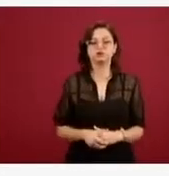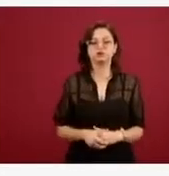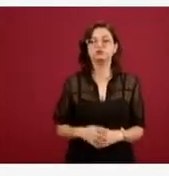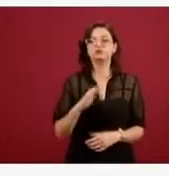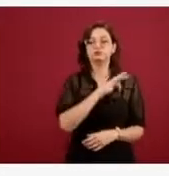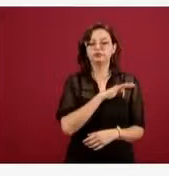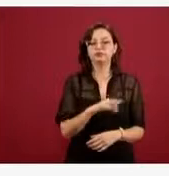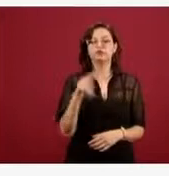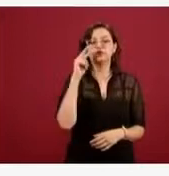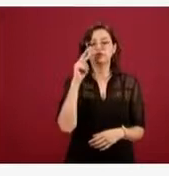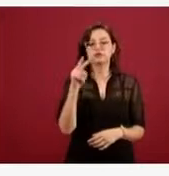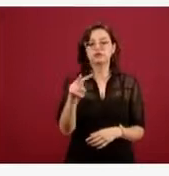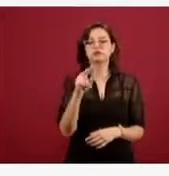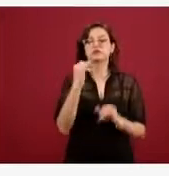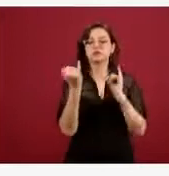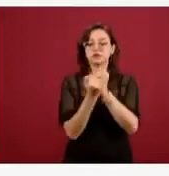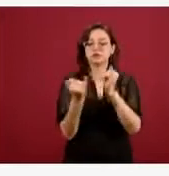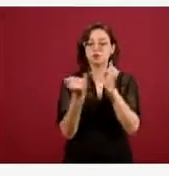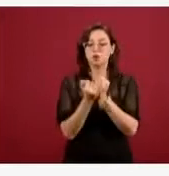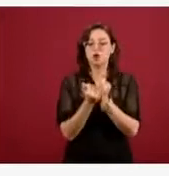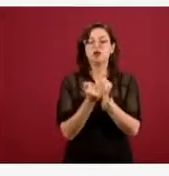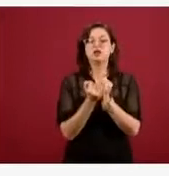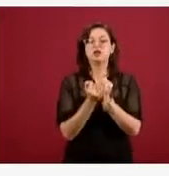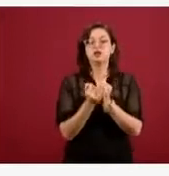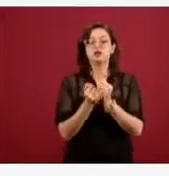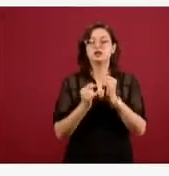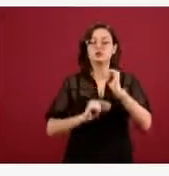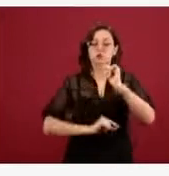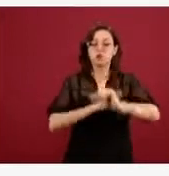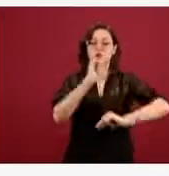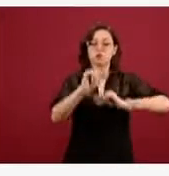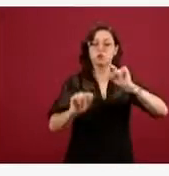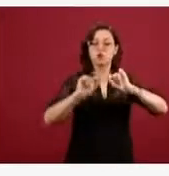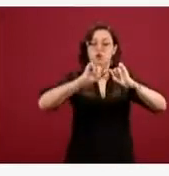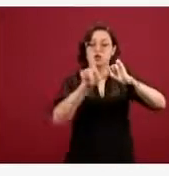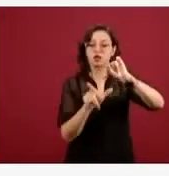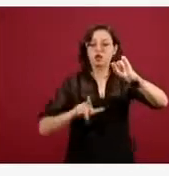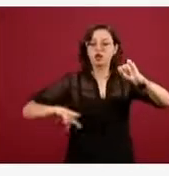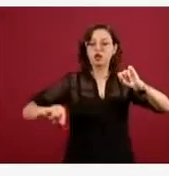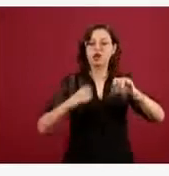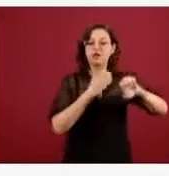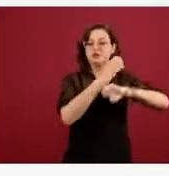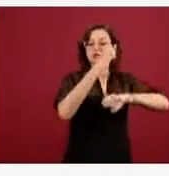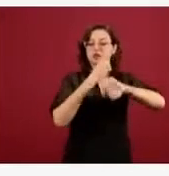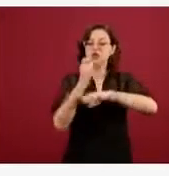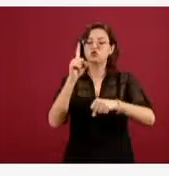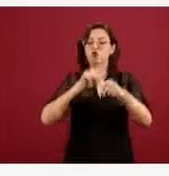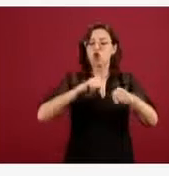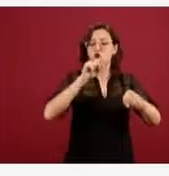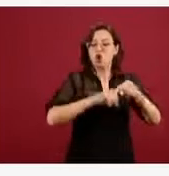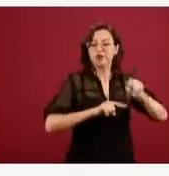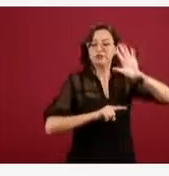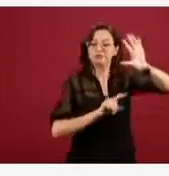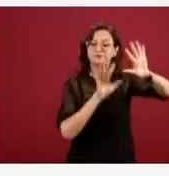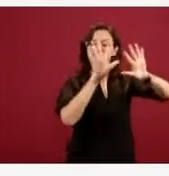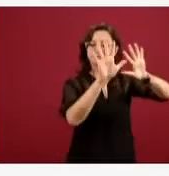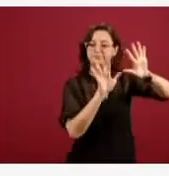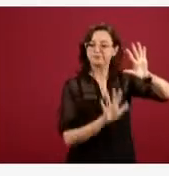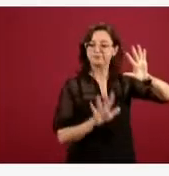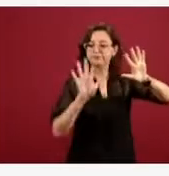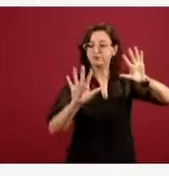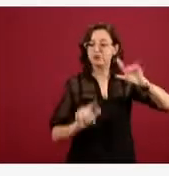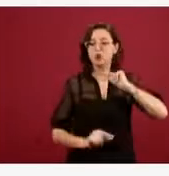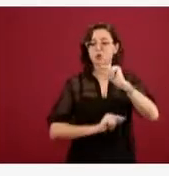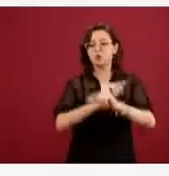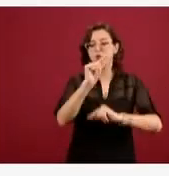Podemos ver también cómo continúa en su momento pintándose el mapa mexicano, en donde más estados